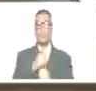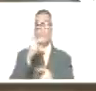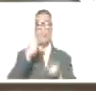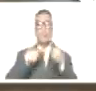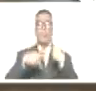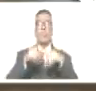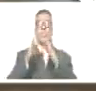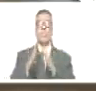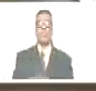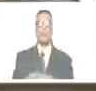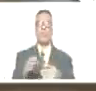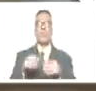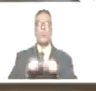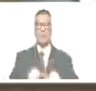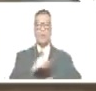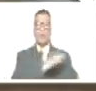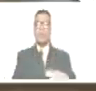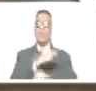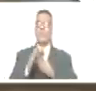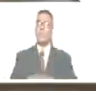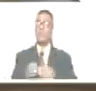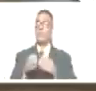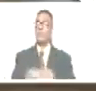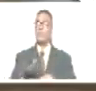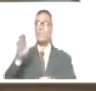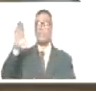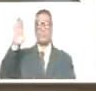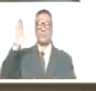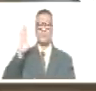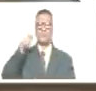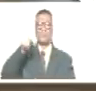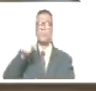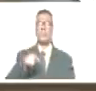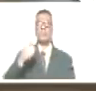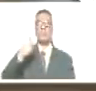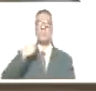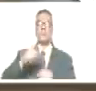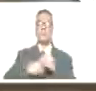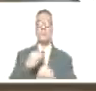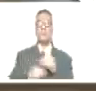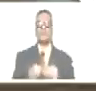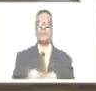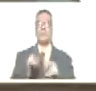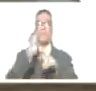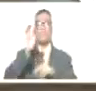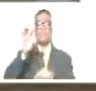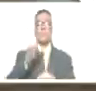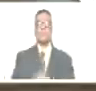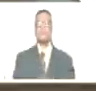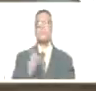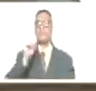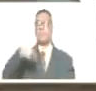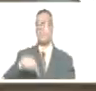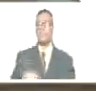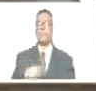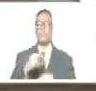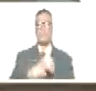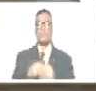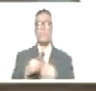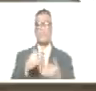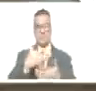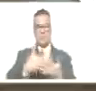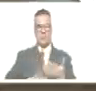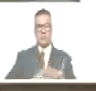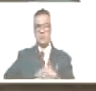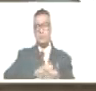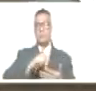a la ética que nos impone el juramento sagrado que hemos hecho a la patria, así como lo dispuesto en la Carta Magna, que en